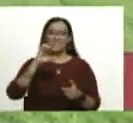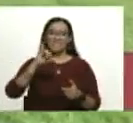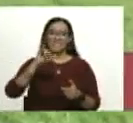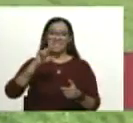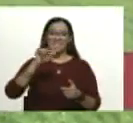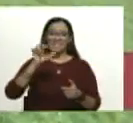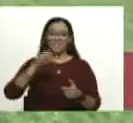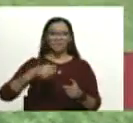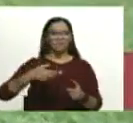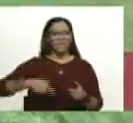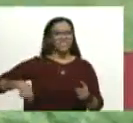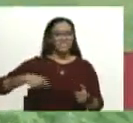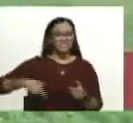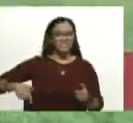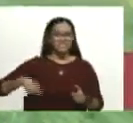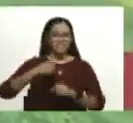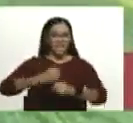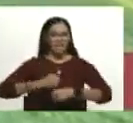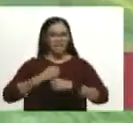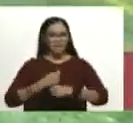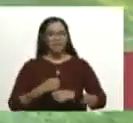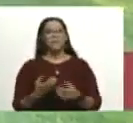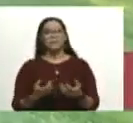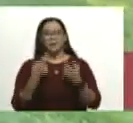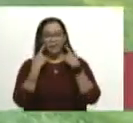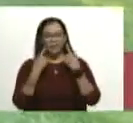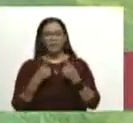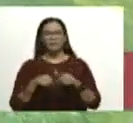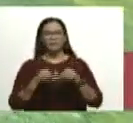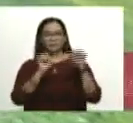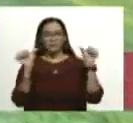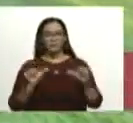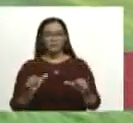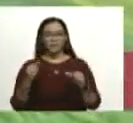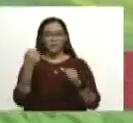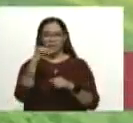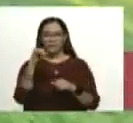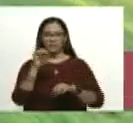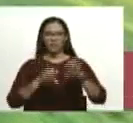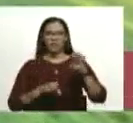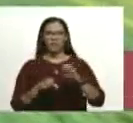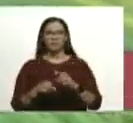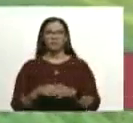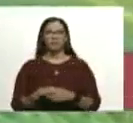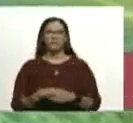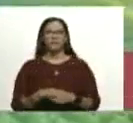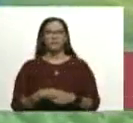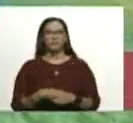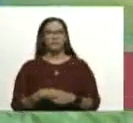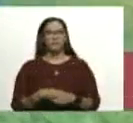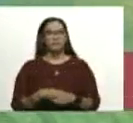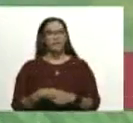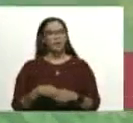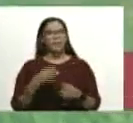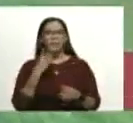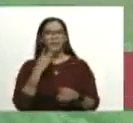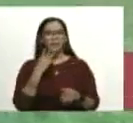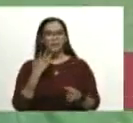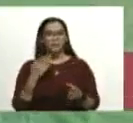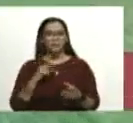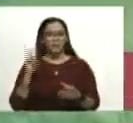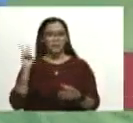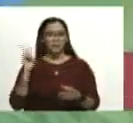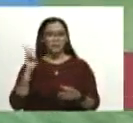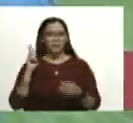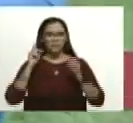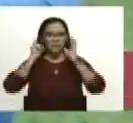y nosotros vamos a enviar unas especies allá para fortalecer también su sistema de zoológico. Igualmente con ¿qué tipo de especies, por ejemplo, en este caso ofrecería Venezuela